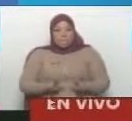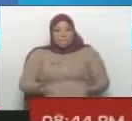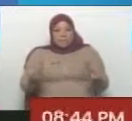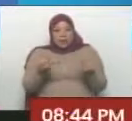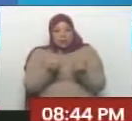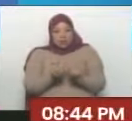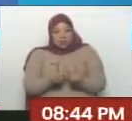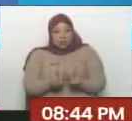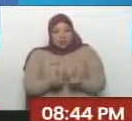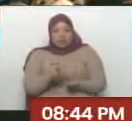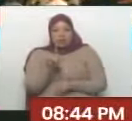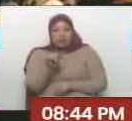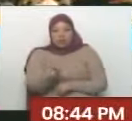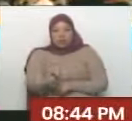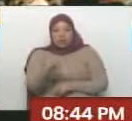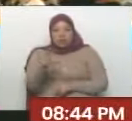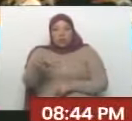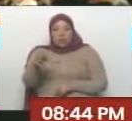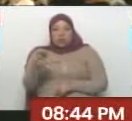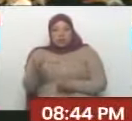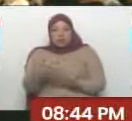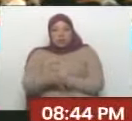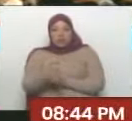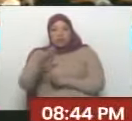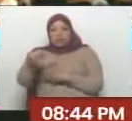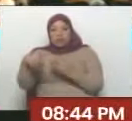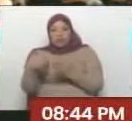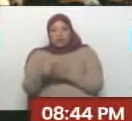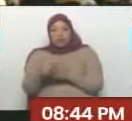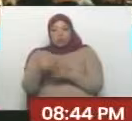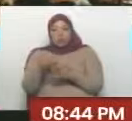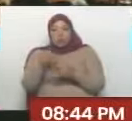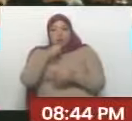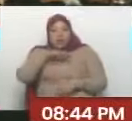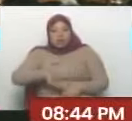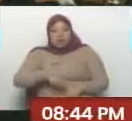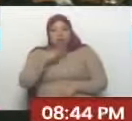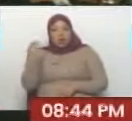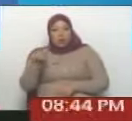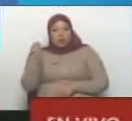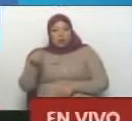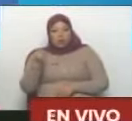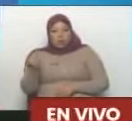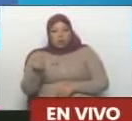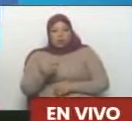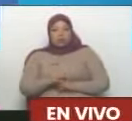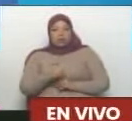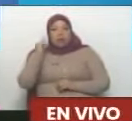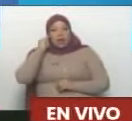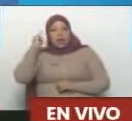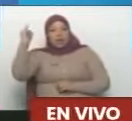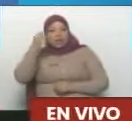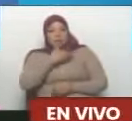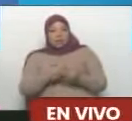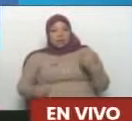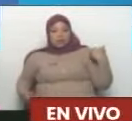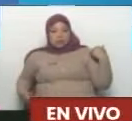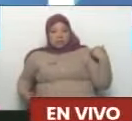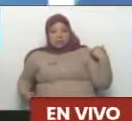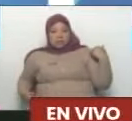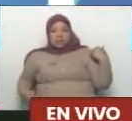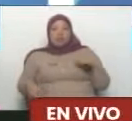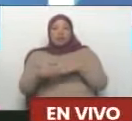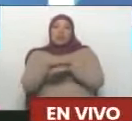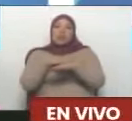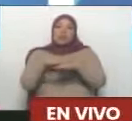Cheo y de todo su legado en la juventud. La idea, igualmente, presidente. Disculpe que lo interrumpa,